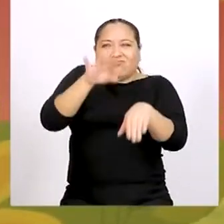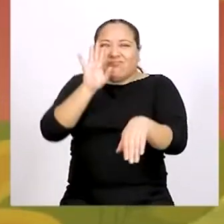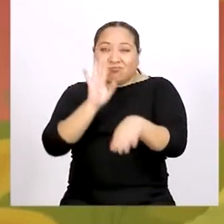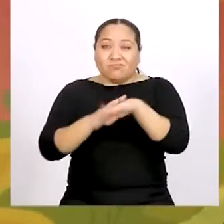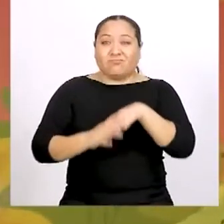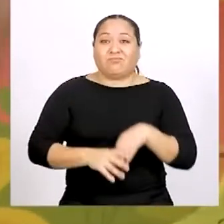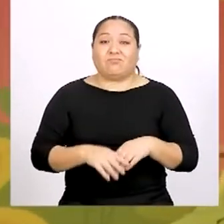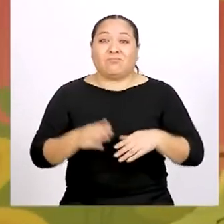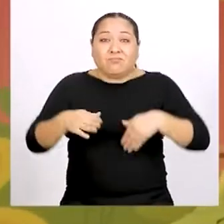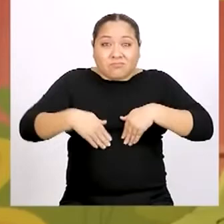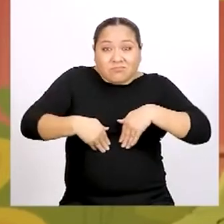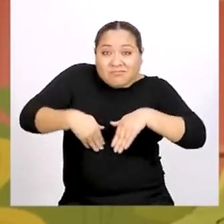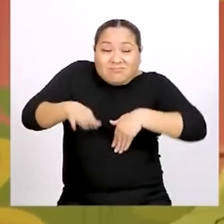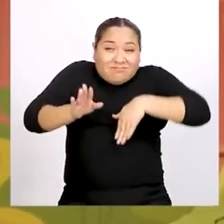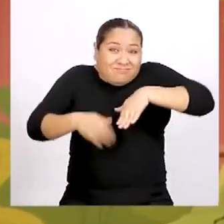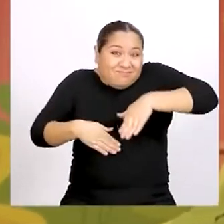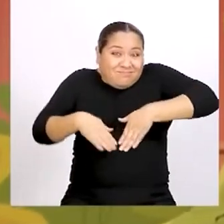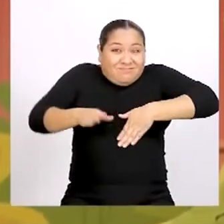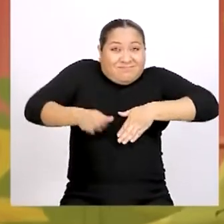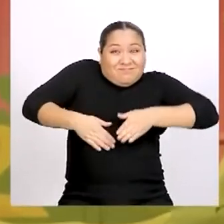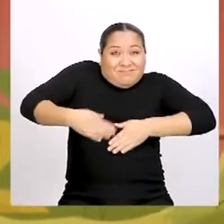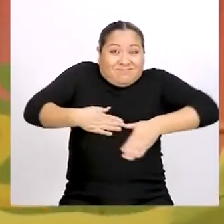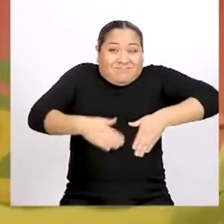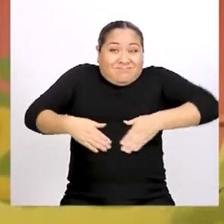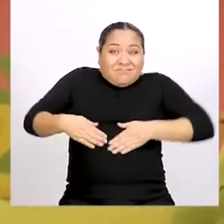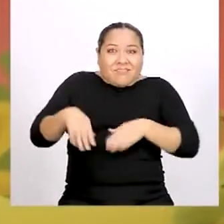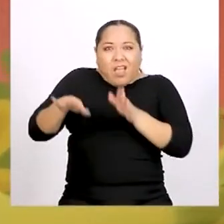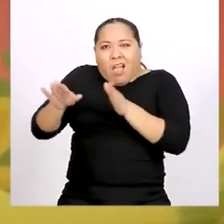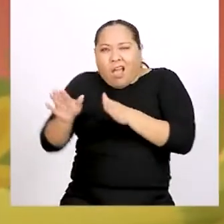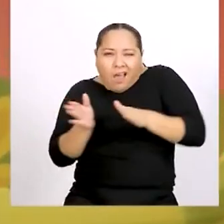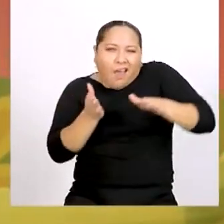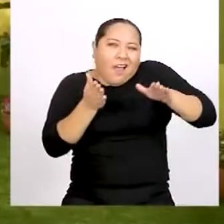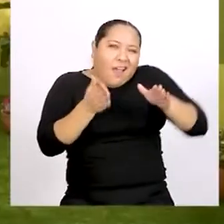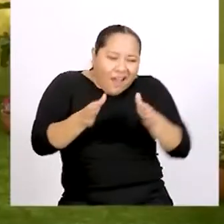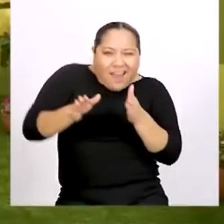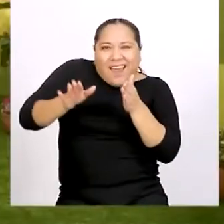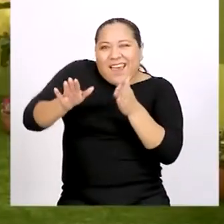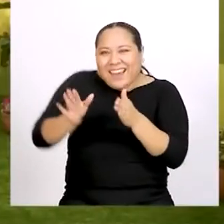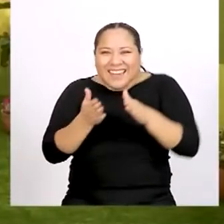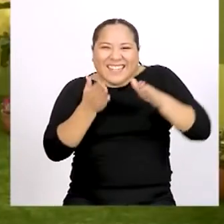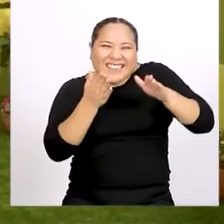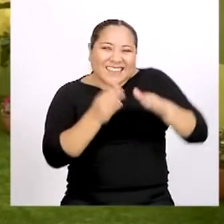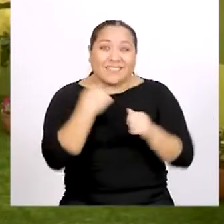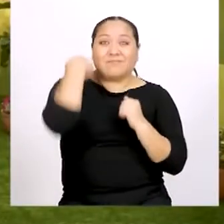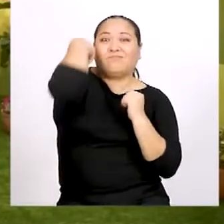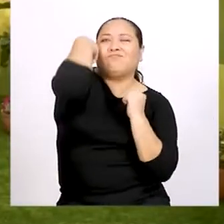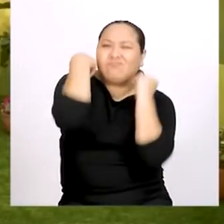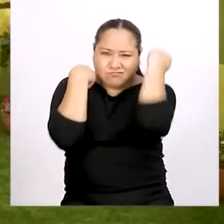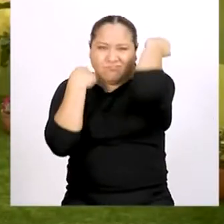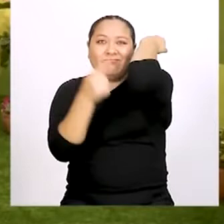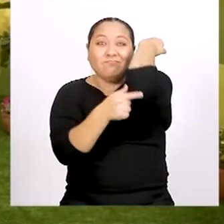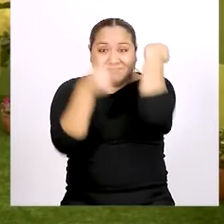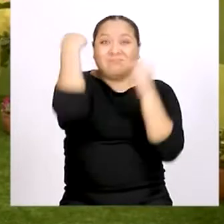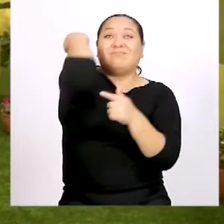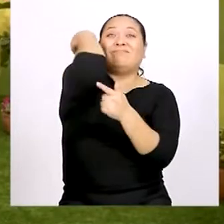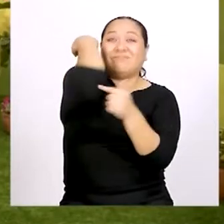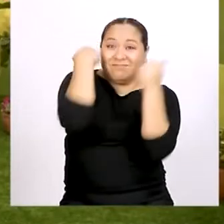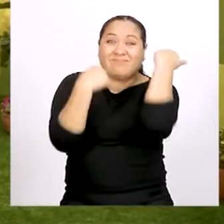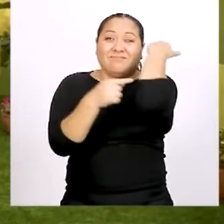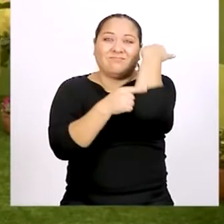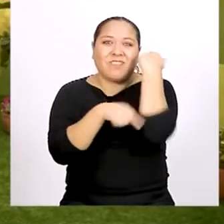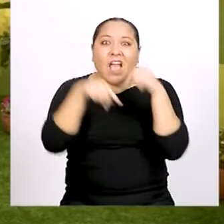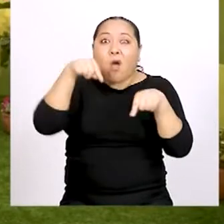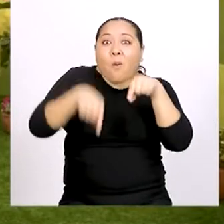así, se toca la panza, cadera hacia un lado, codos en